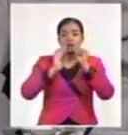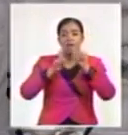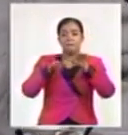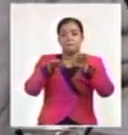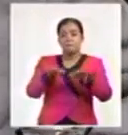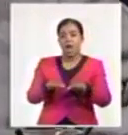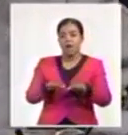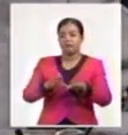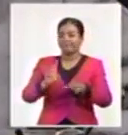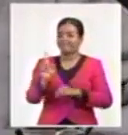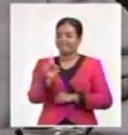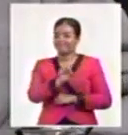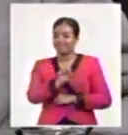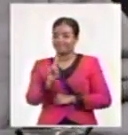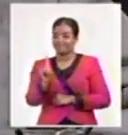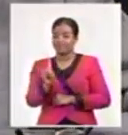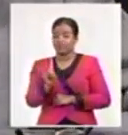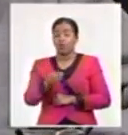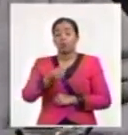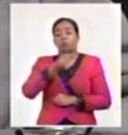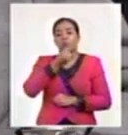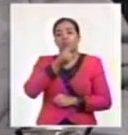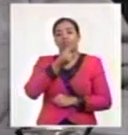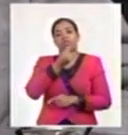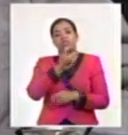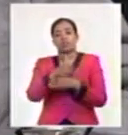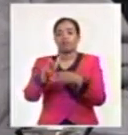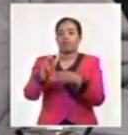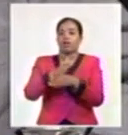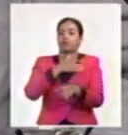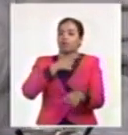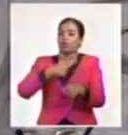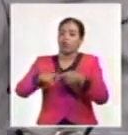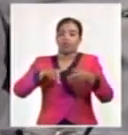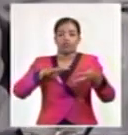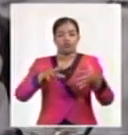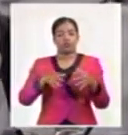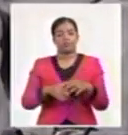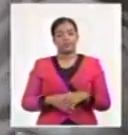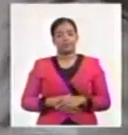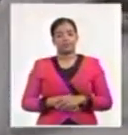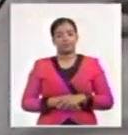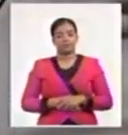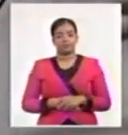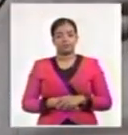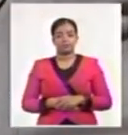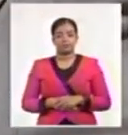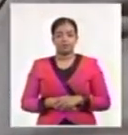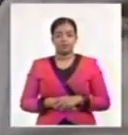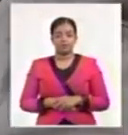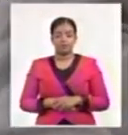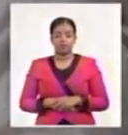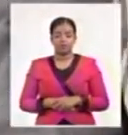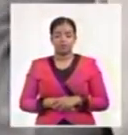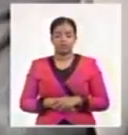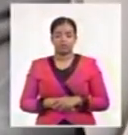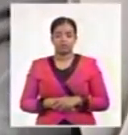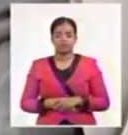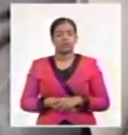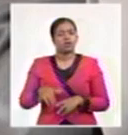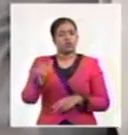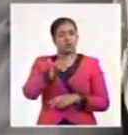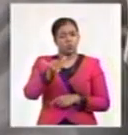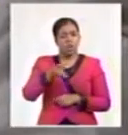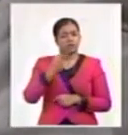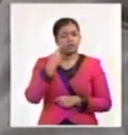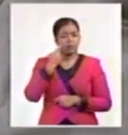pero pueden ser totalmente diferentes. Y hemos visto también, no sé si usted cree que es un fenómeno